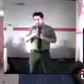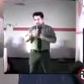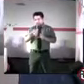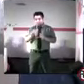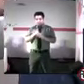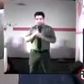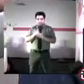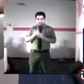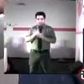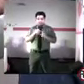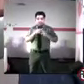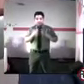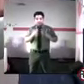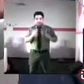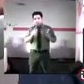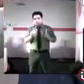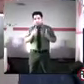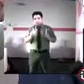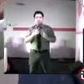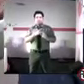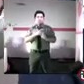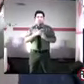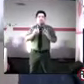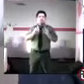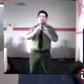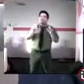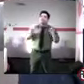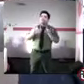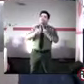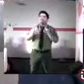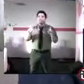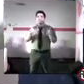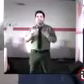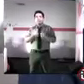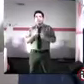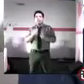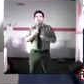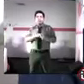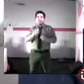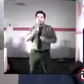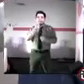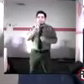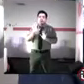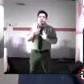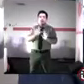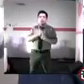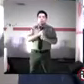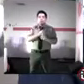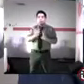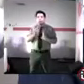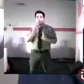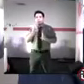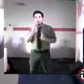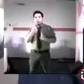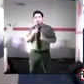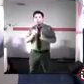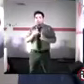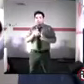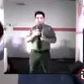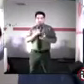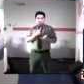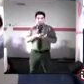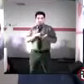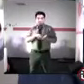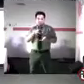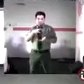distinto, ha sido distinta la propaganda que se hizo en la administración pasada al decir que no había violencia, pero siempre ha estado.